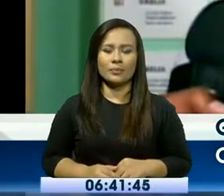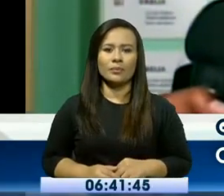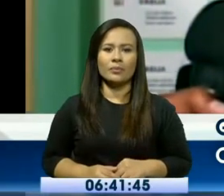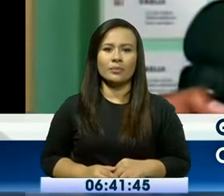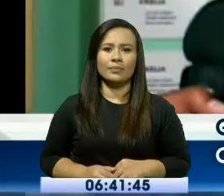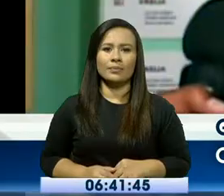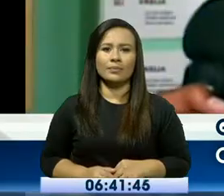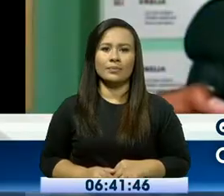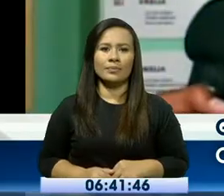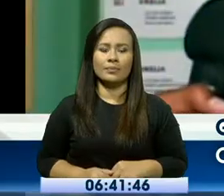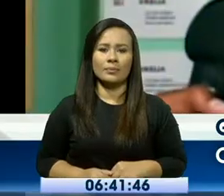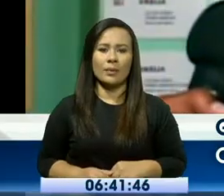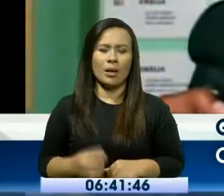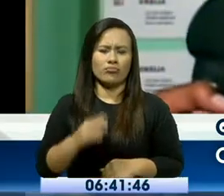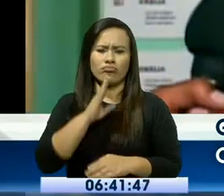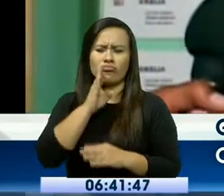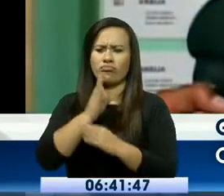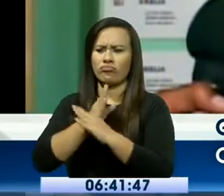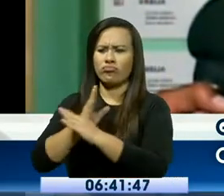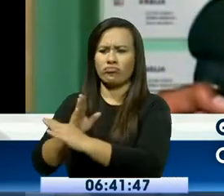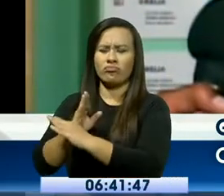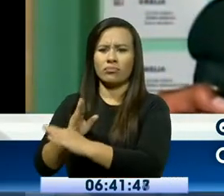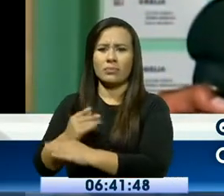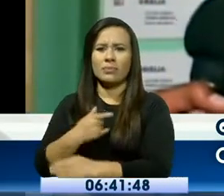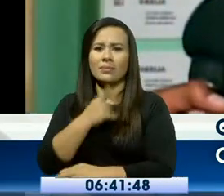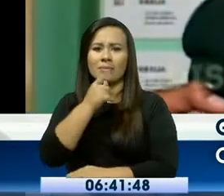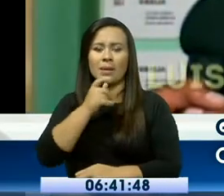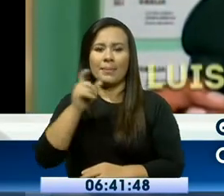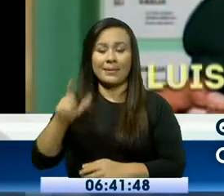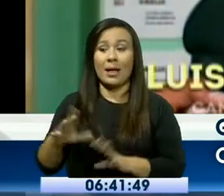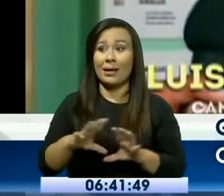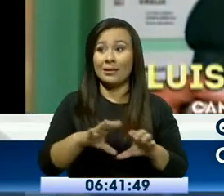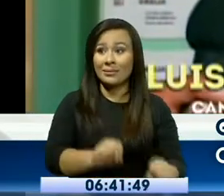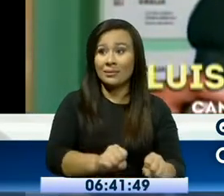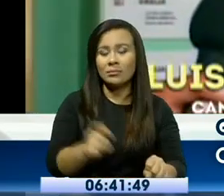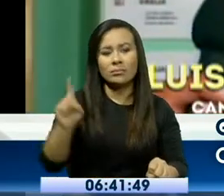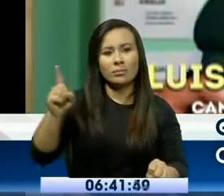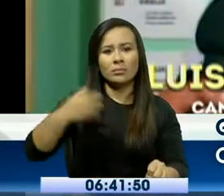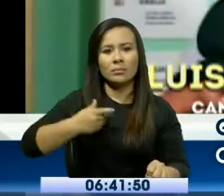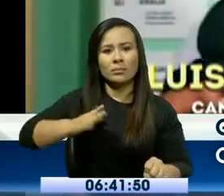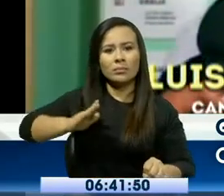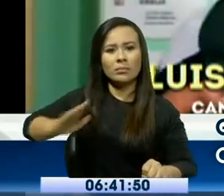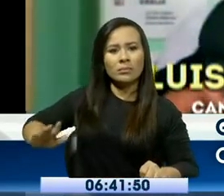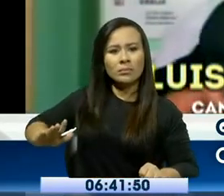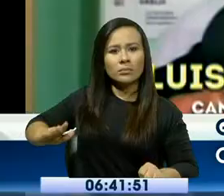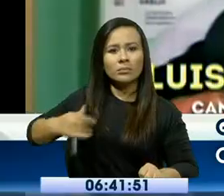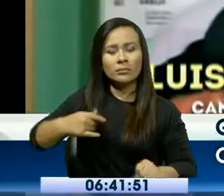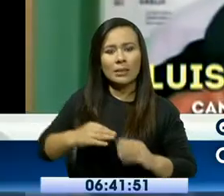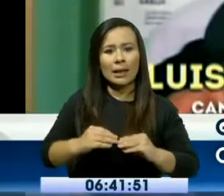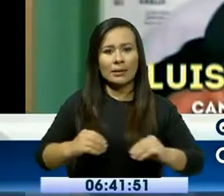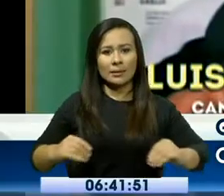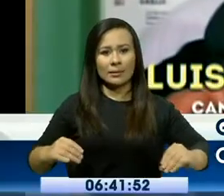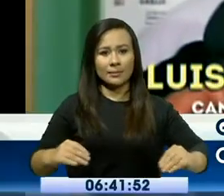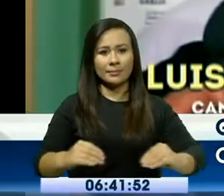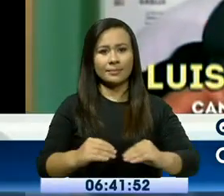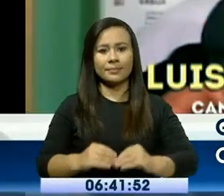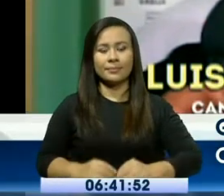puso mucha resistencia hacia la conquista del territorio puruá. Entonces él,